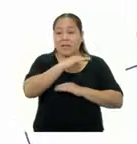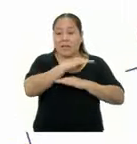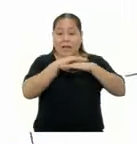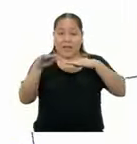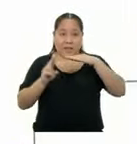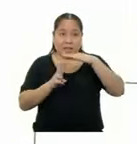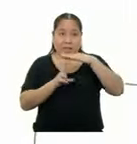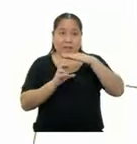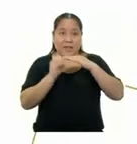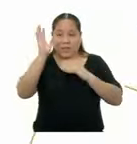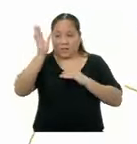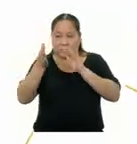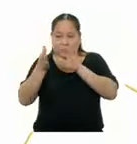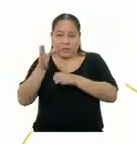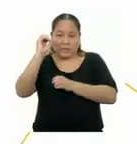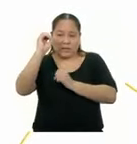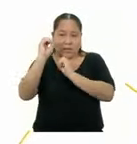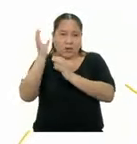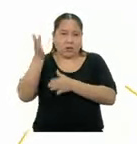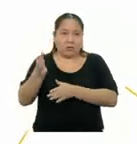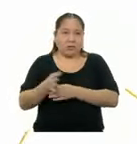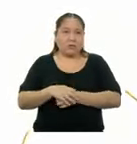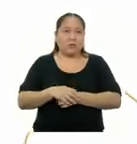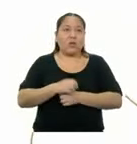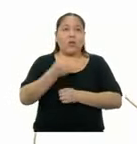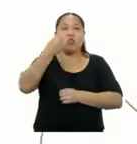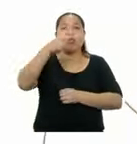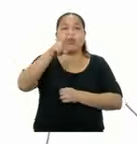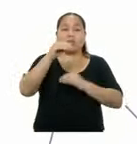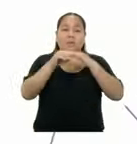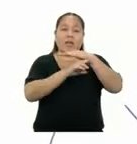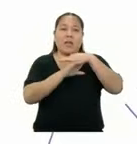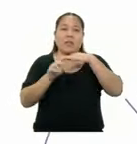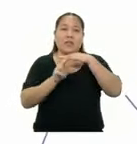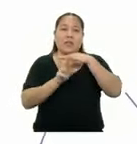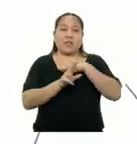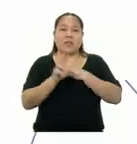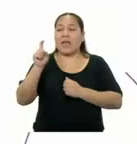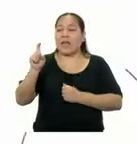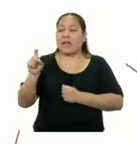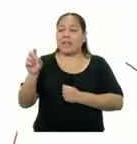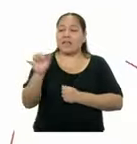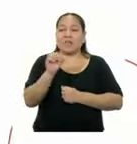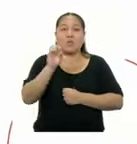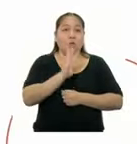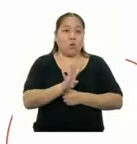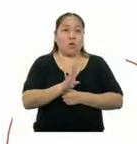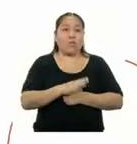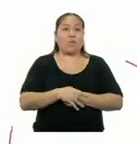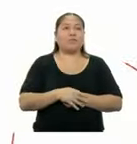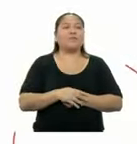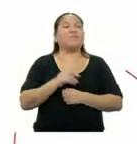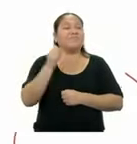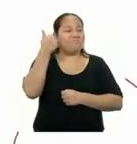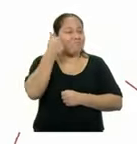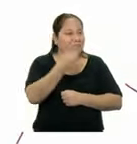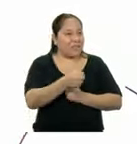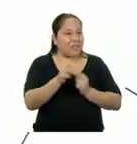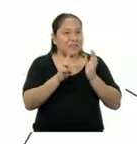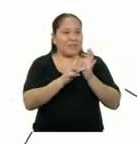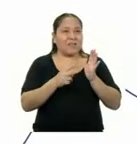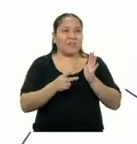los ceros, me queda 12 entre 3, que es igual a 4. X es igual a 4. Muy bien. Eso quiere decir que